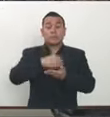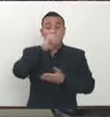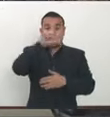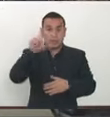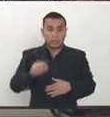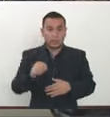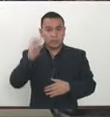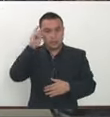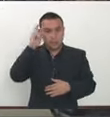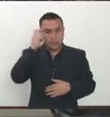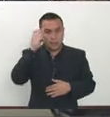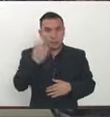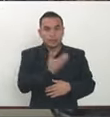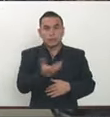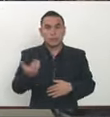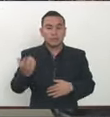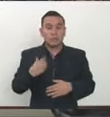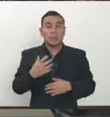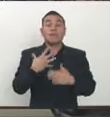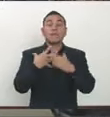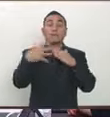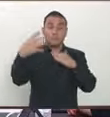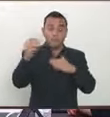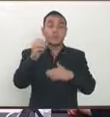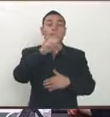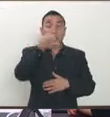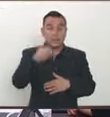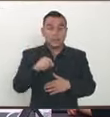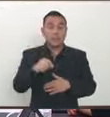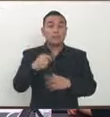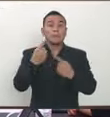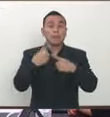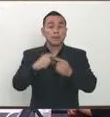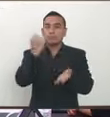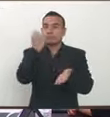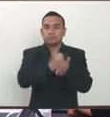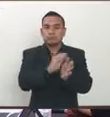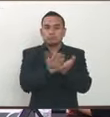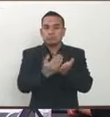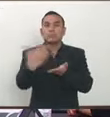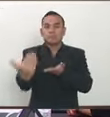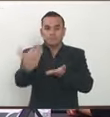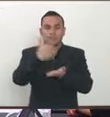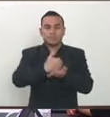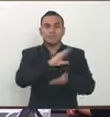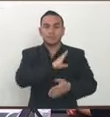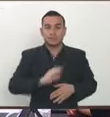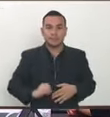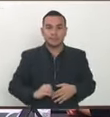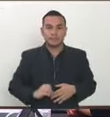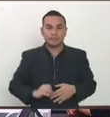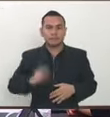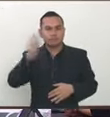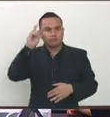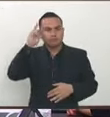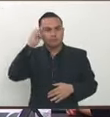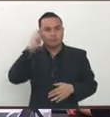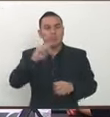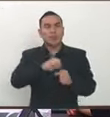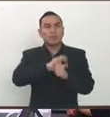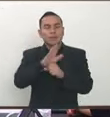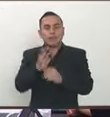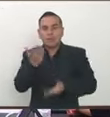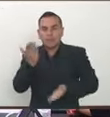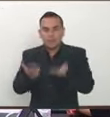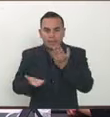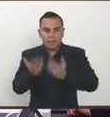ingreso, pues sí tiene el registro migratorio de haber salido para Italia. Fue remitido como un posible paciente de COVID-19, por